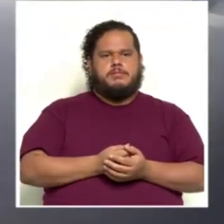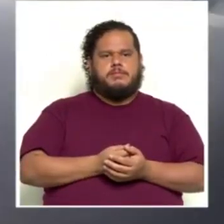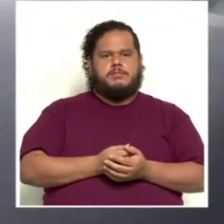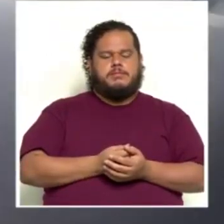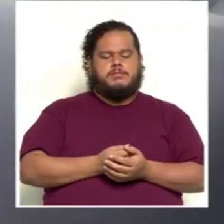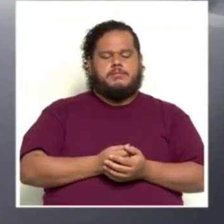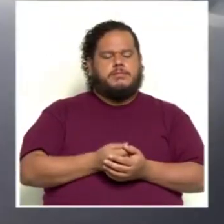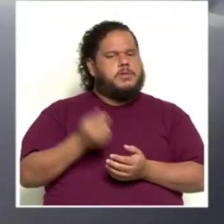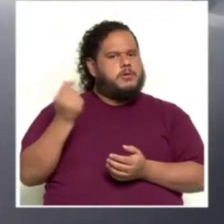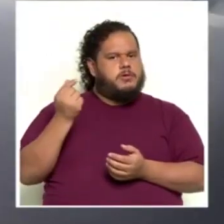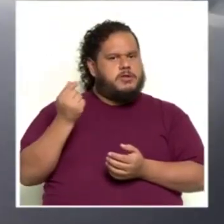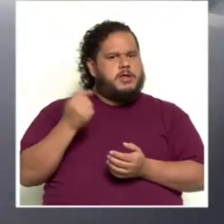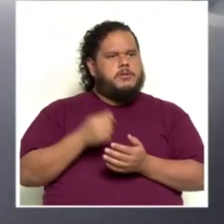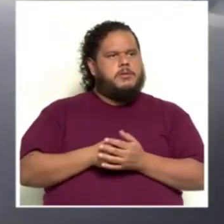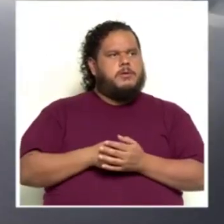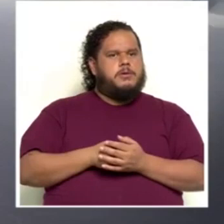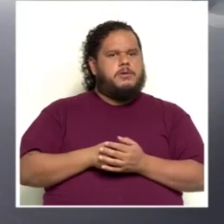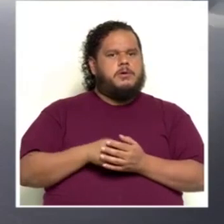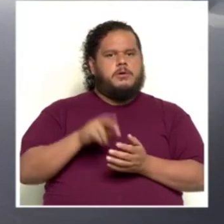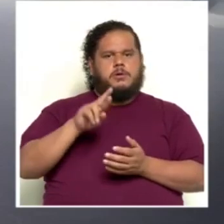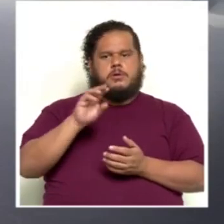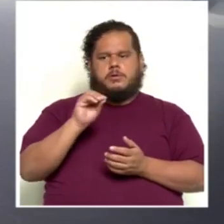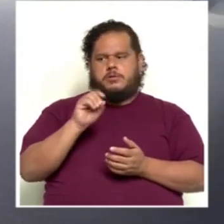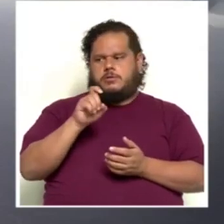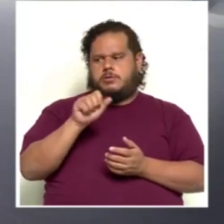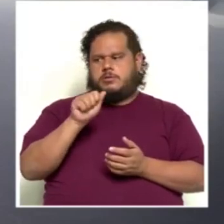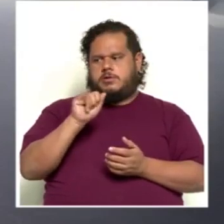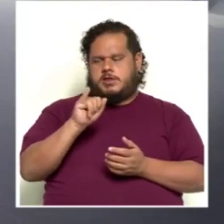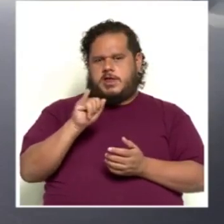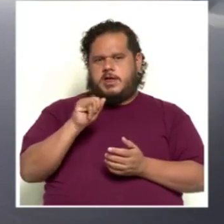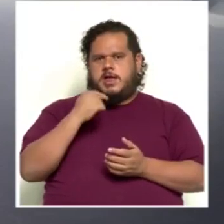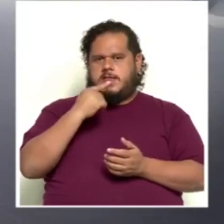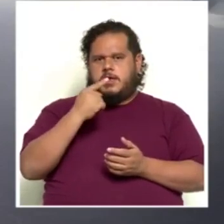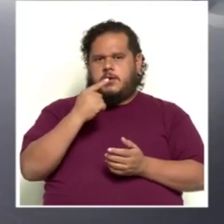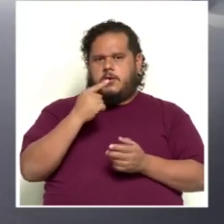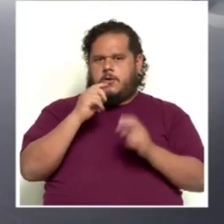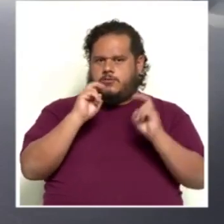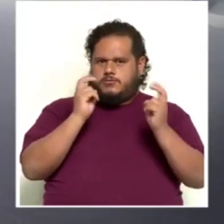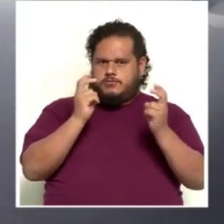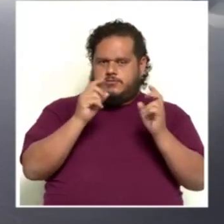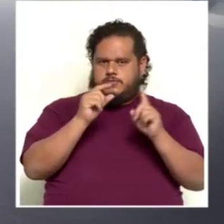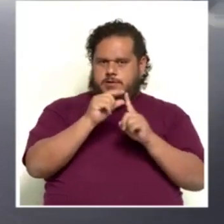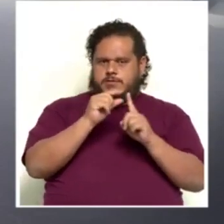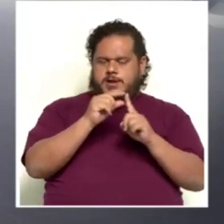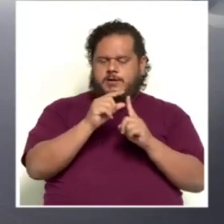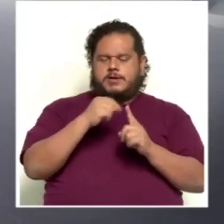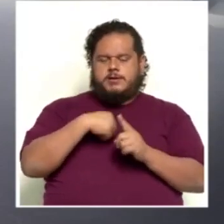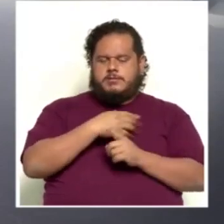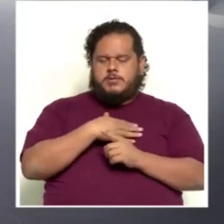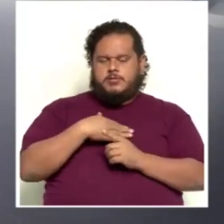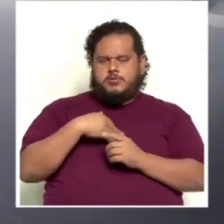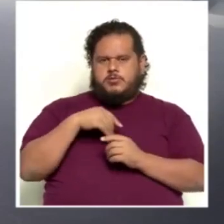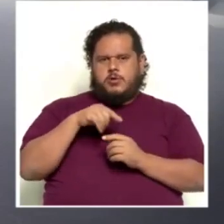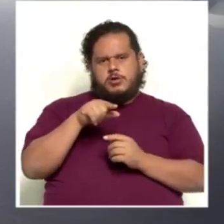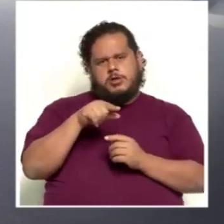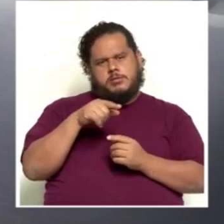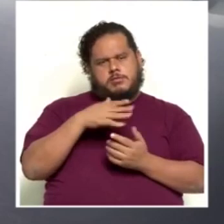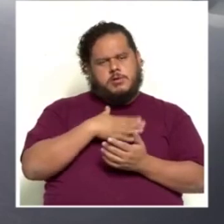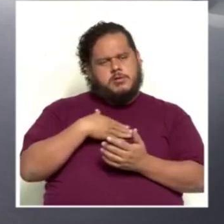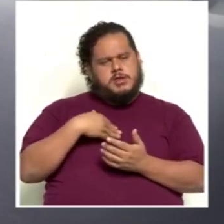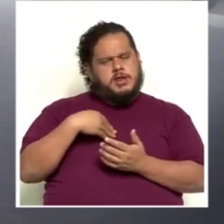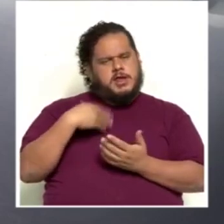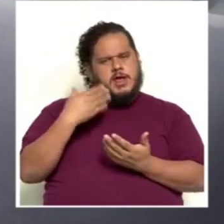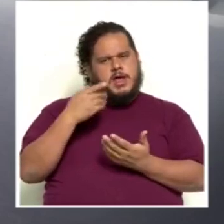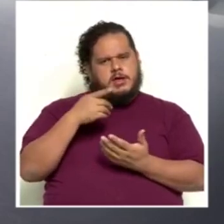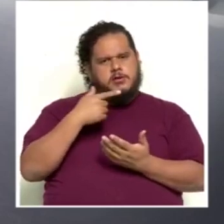Gustavo, Roxay recién mencionó un término que me llamó la atención y me gustaría tu reflexión.